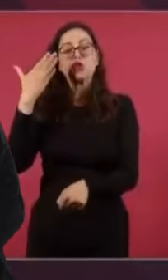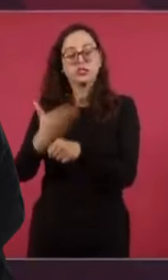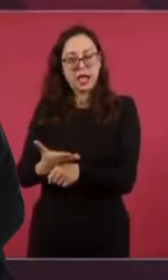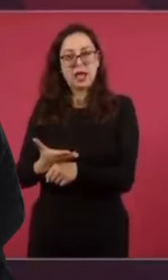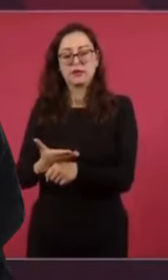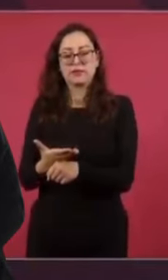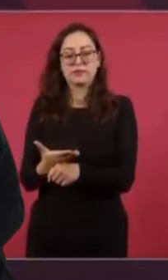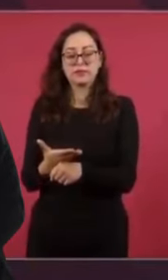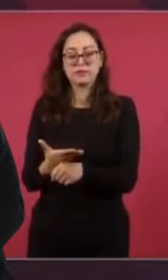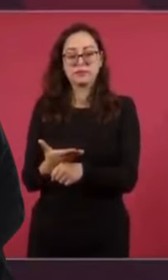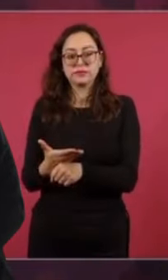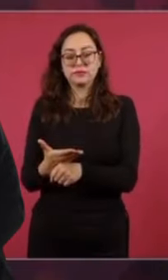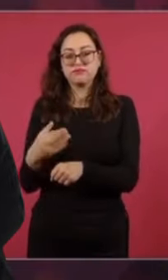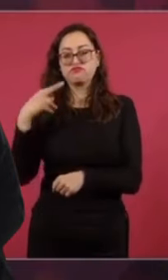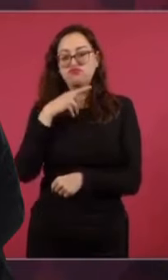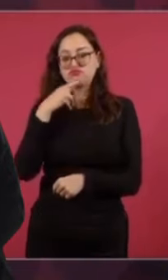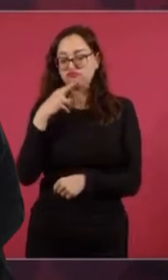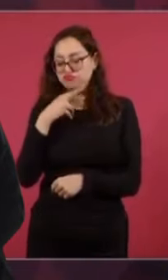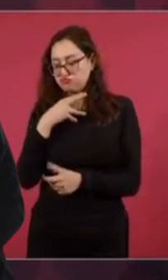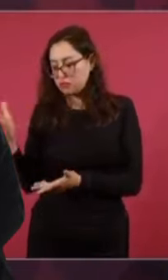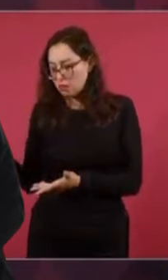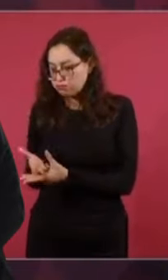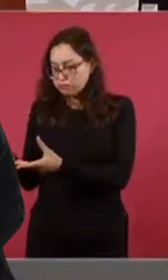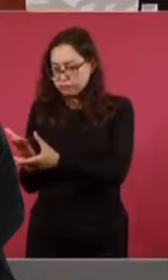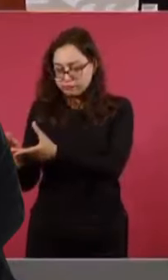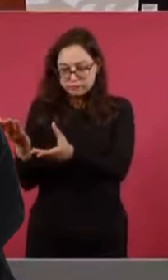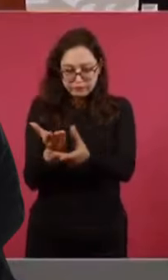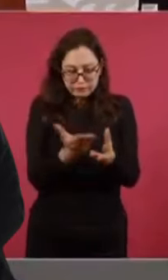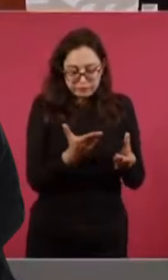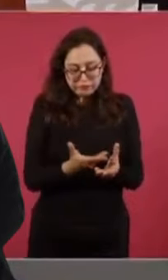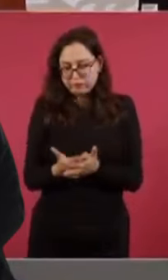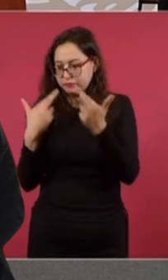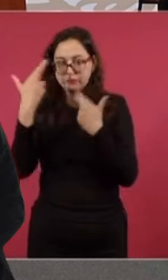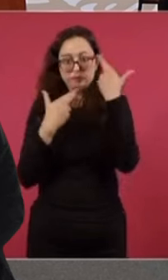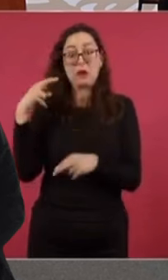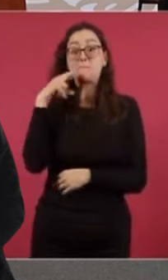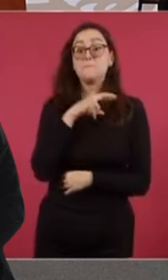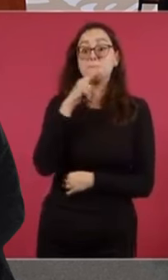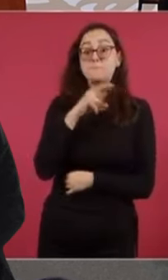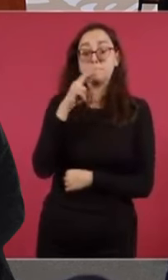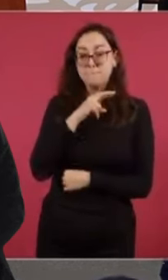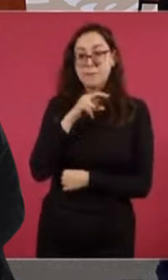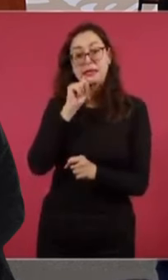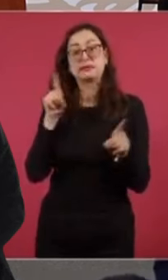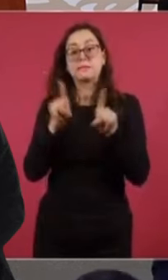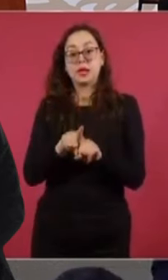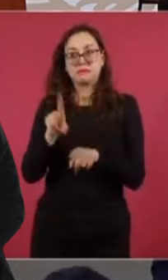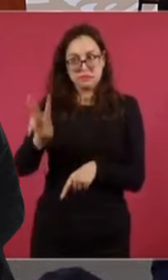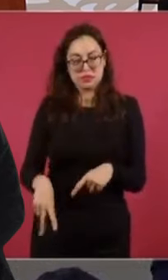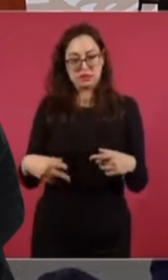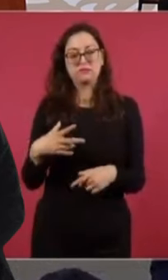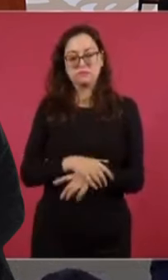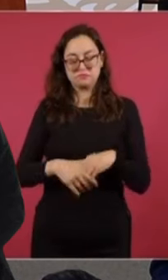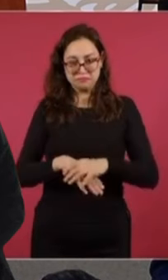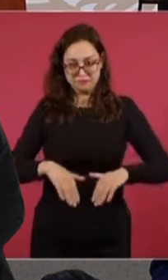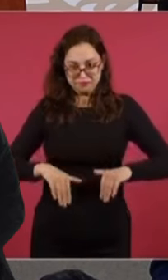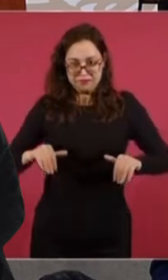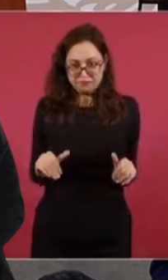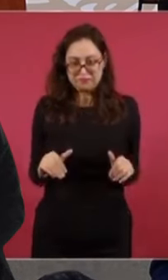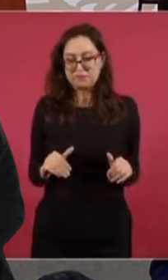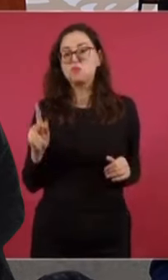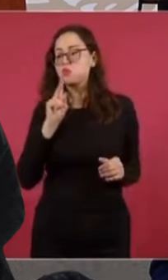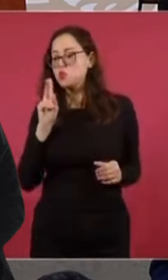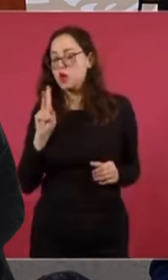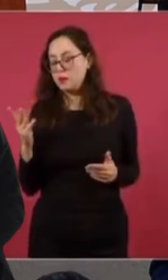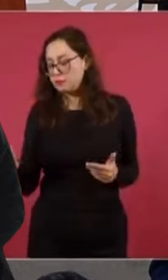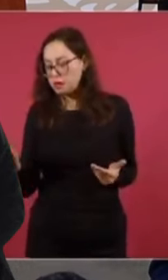con prontitud, desde luego con imparcialidad, que se recojan